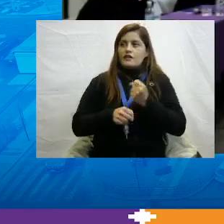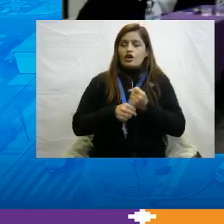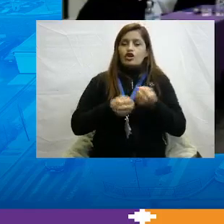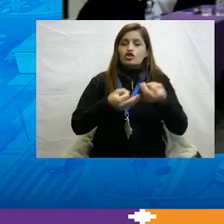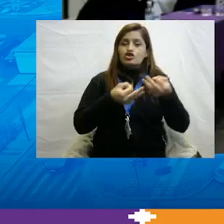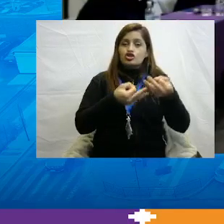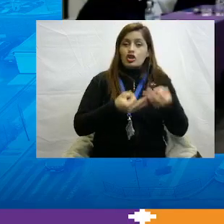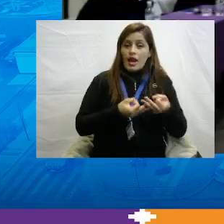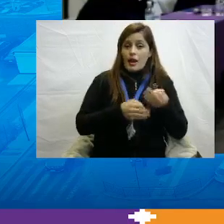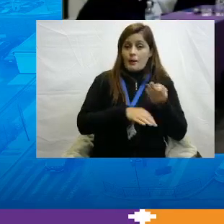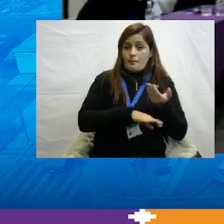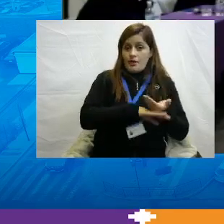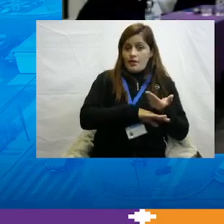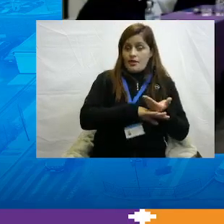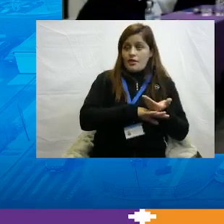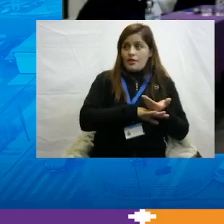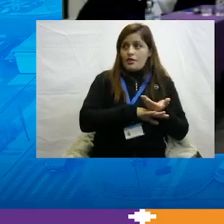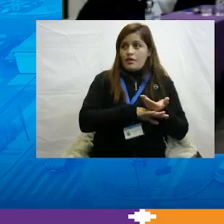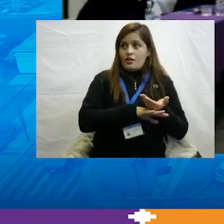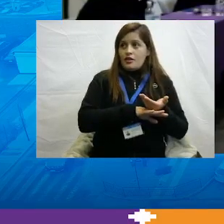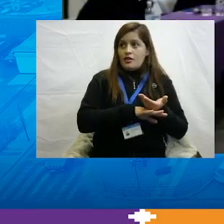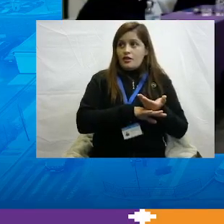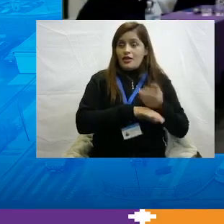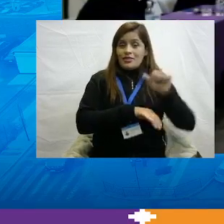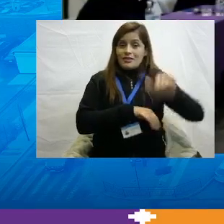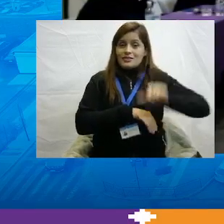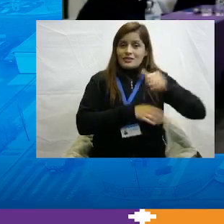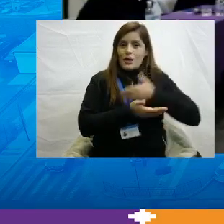solicita el prestador de servicios, corresponde a